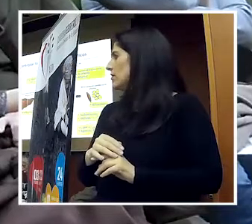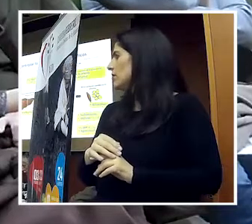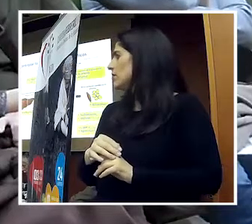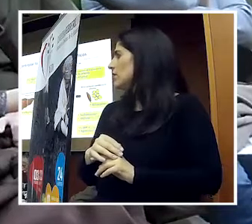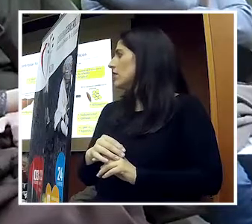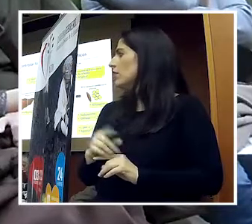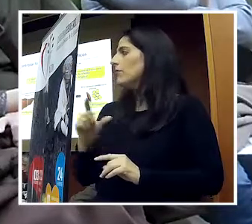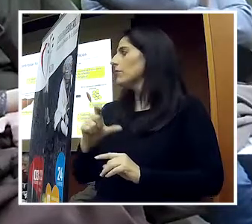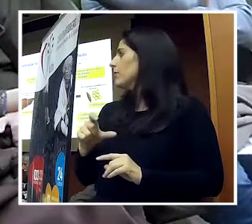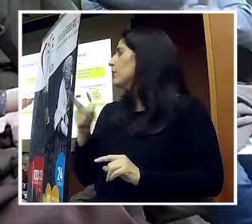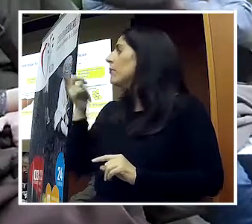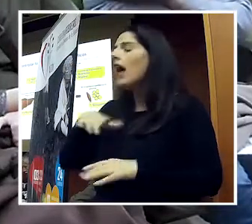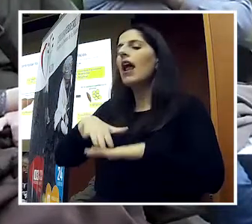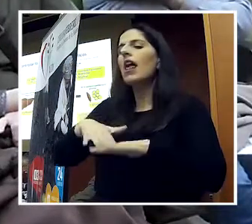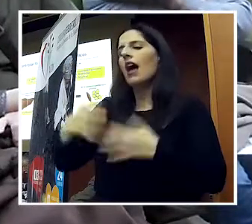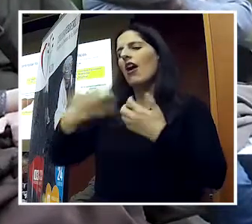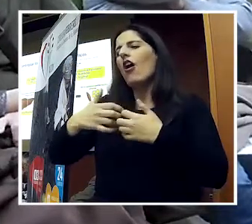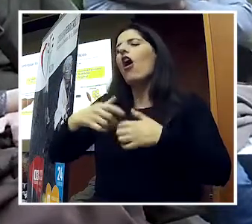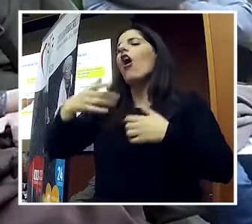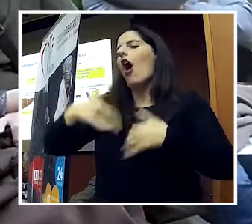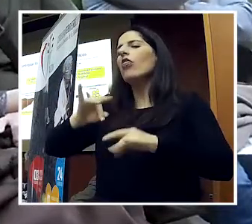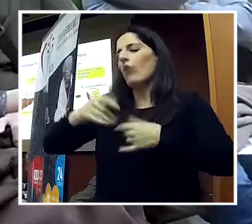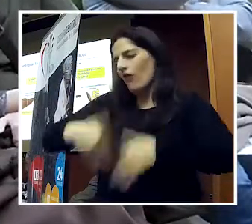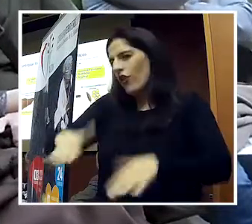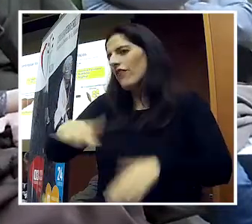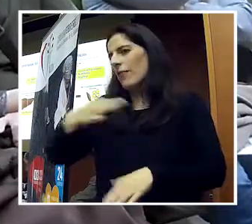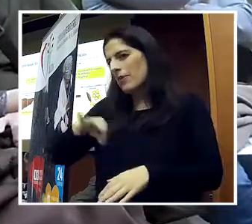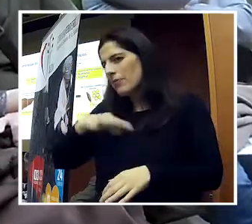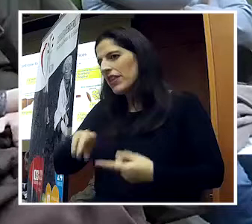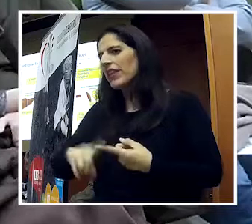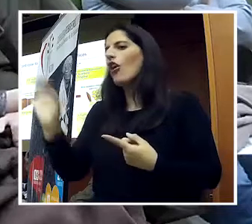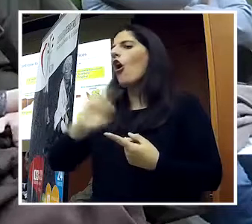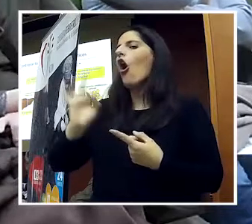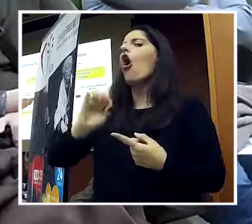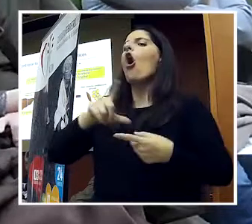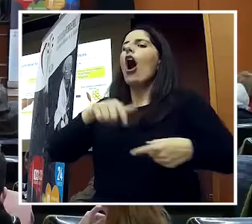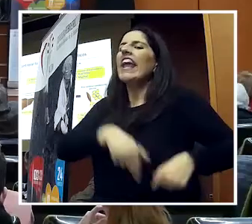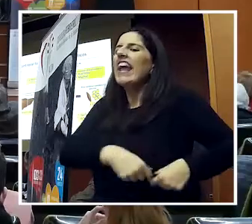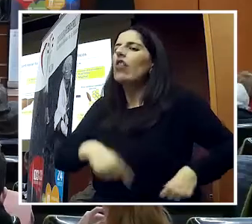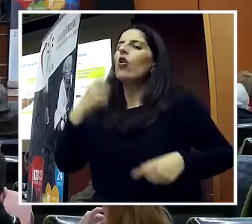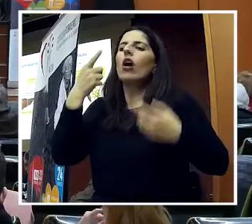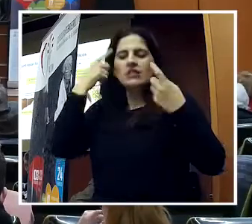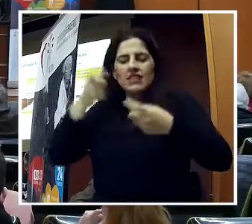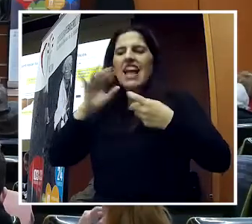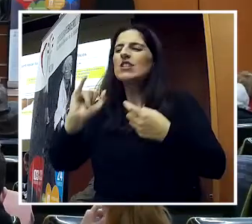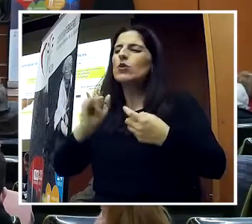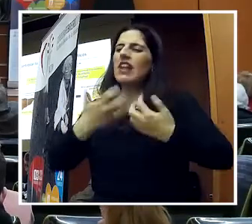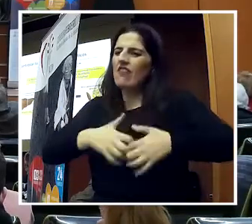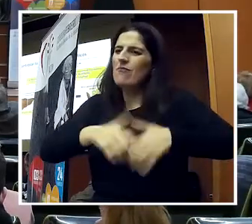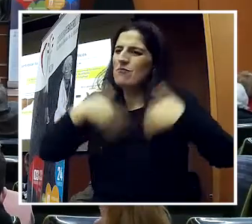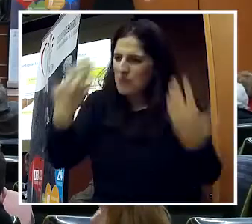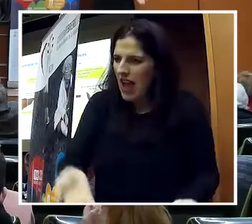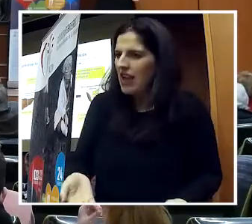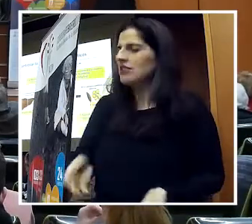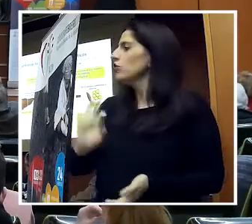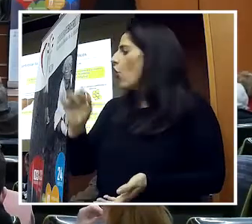hepática de glucosa, o excretar la glucosa en la orina, o impedir la absorción de los azúcares en el intestino,